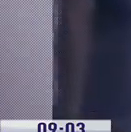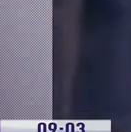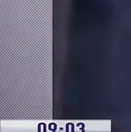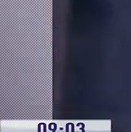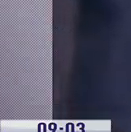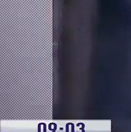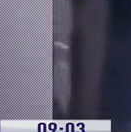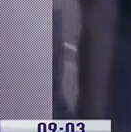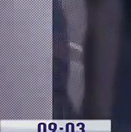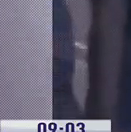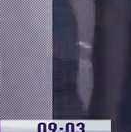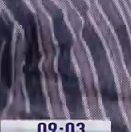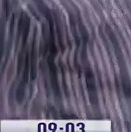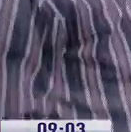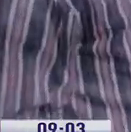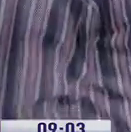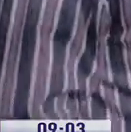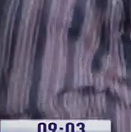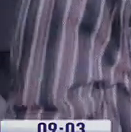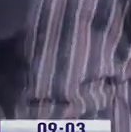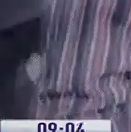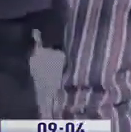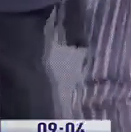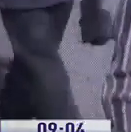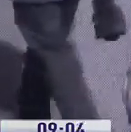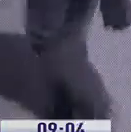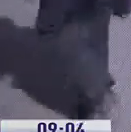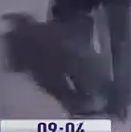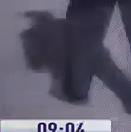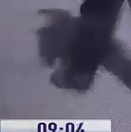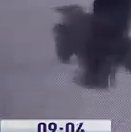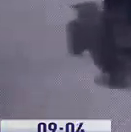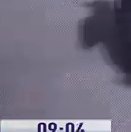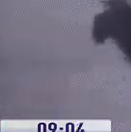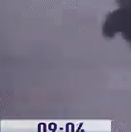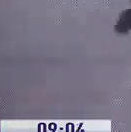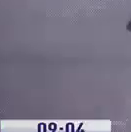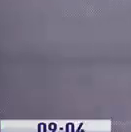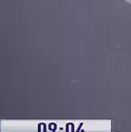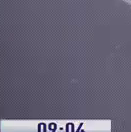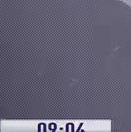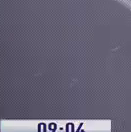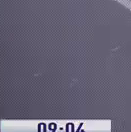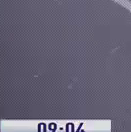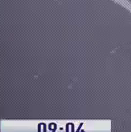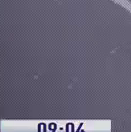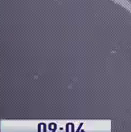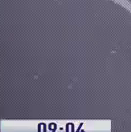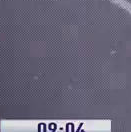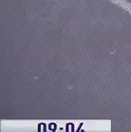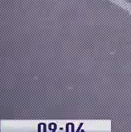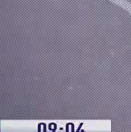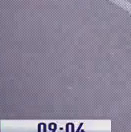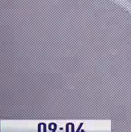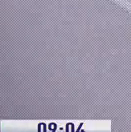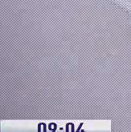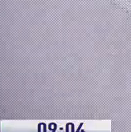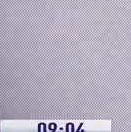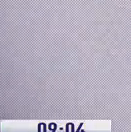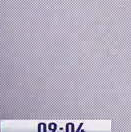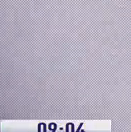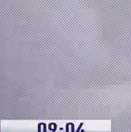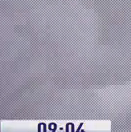ángeles, de Dios siempre tendrán su bendición. Son nuestros